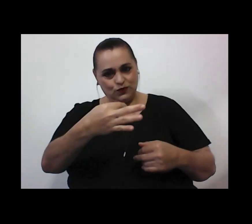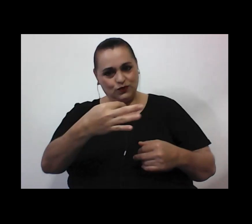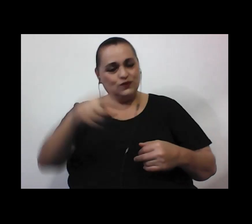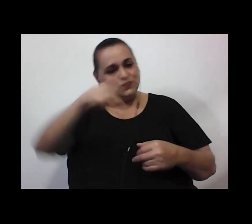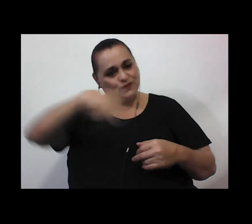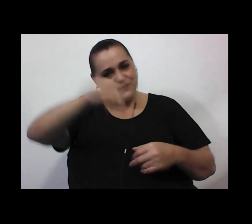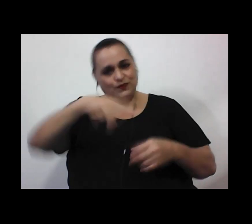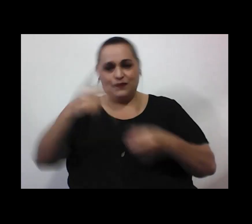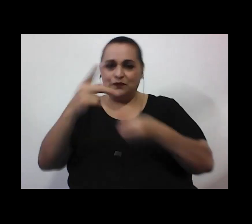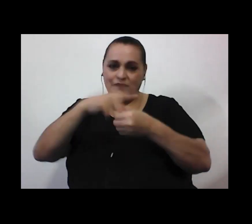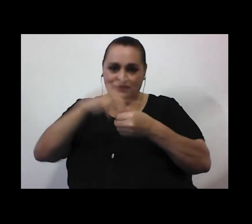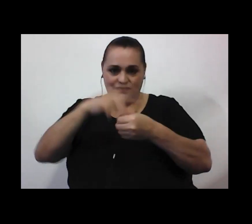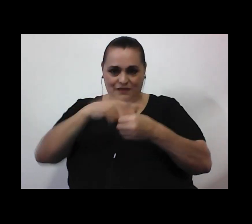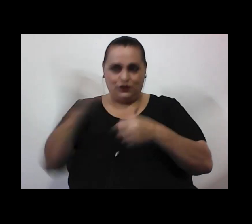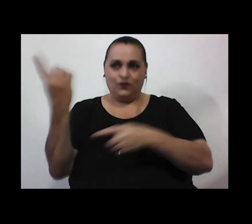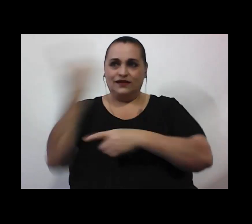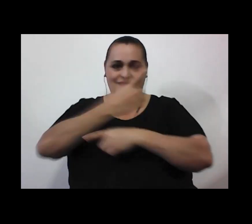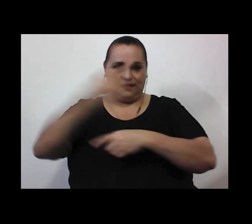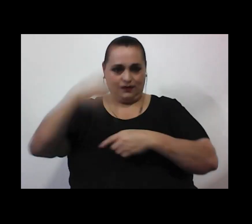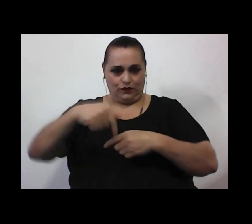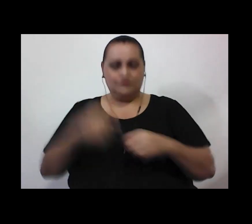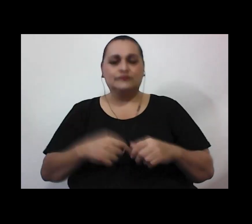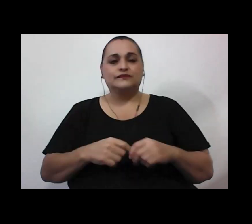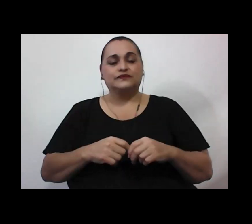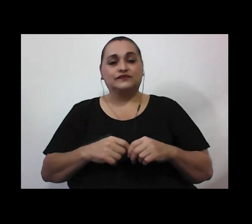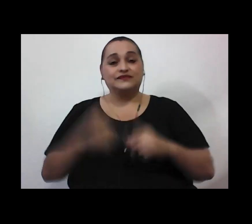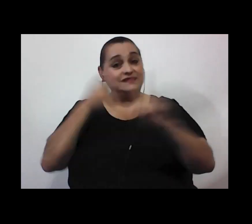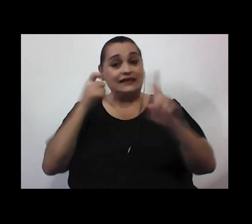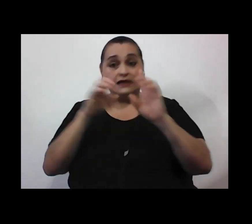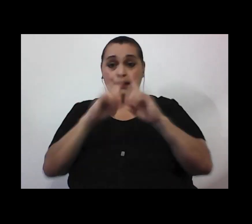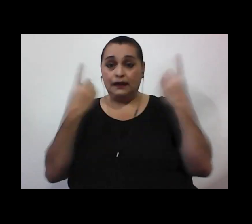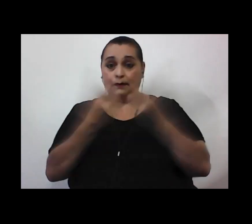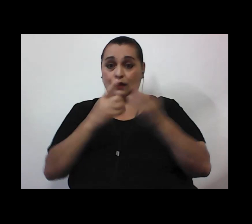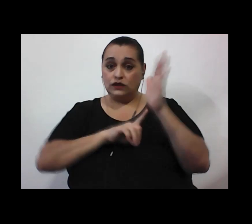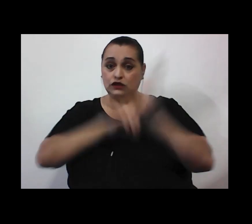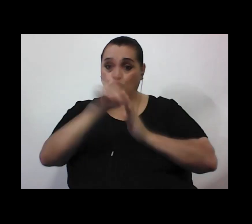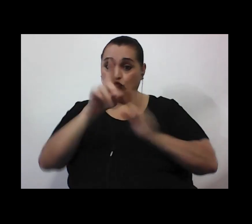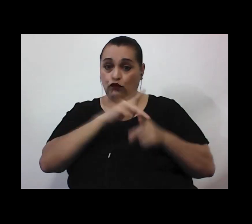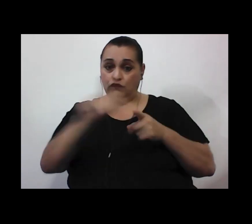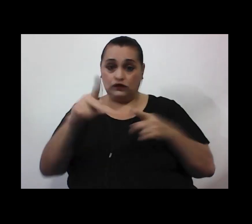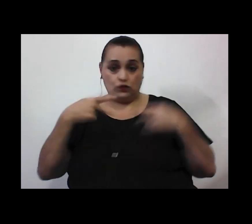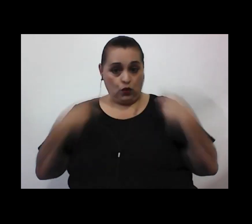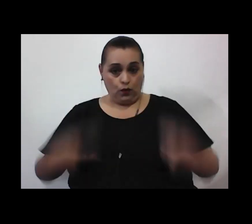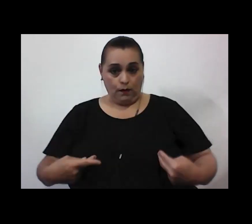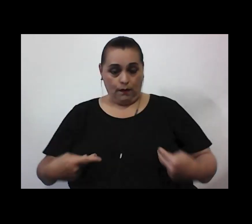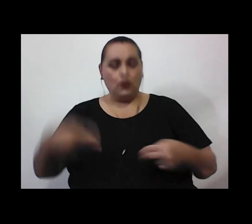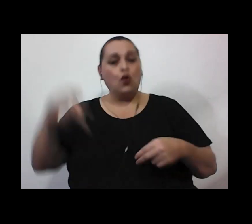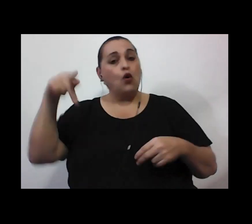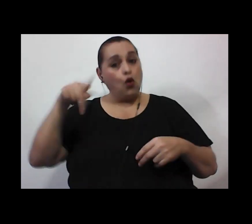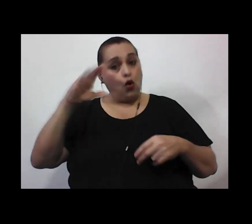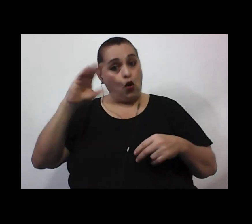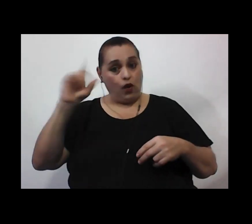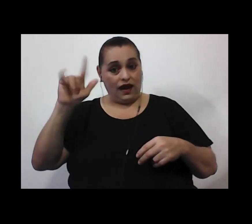su participación el día de hoy. Desde el Departamento de Desarrollo Profesional y Humano de Colipro, se